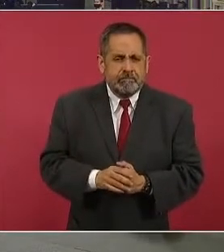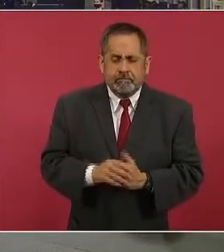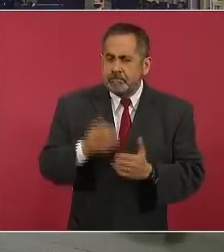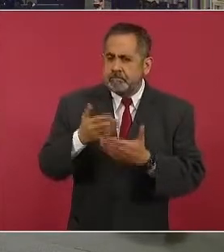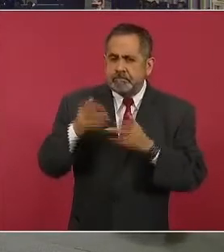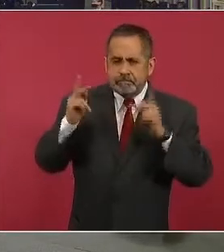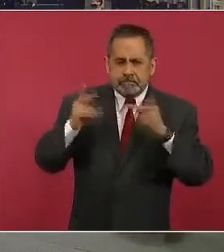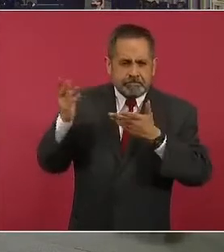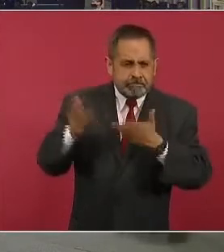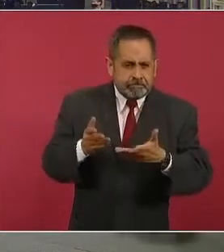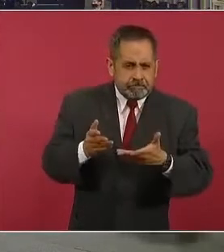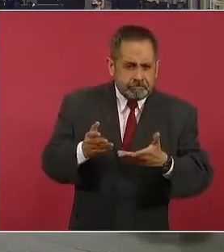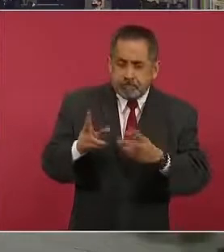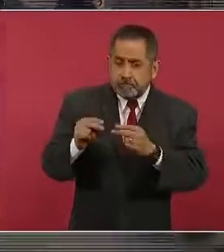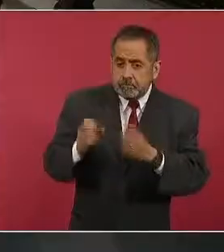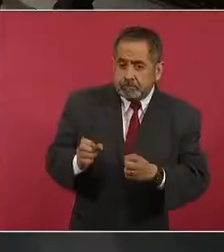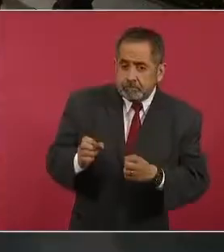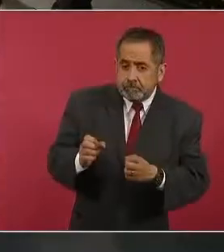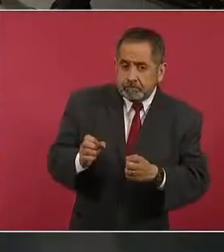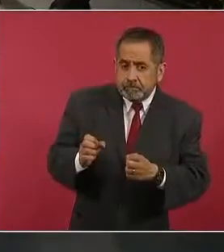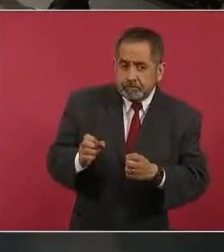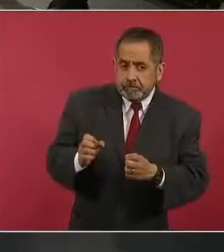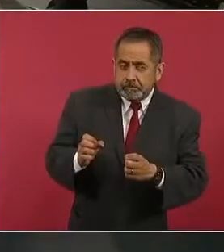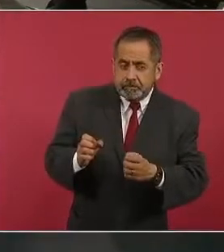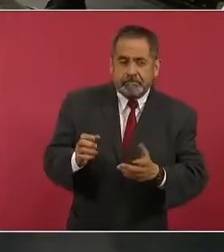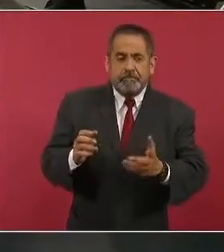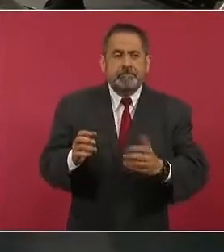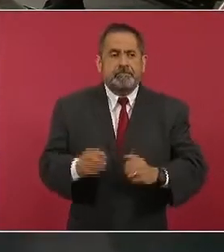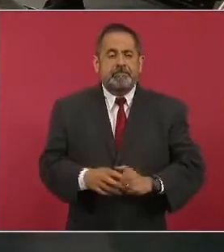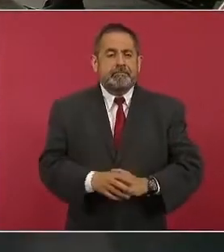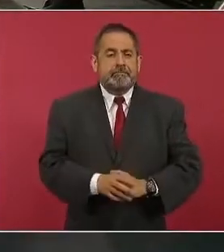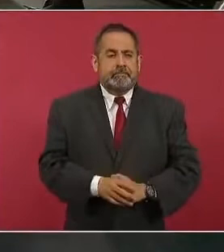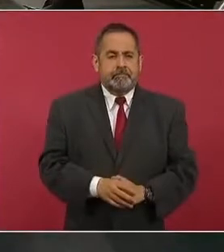visitantes? ¿No está?